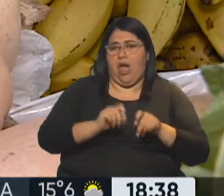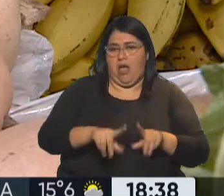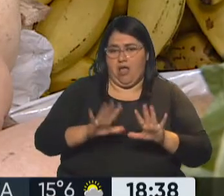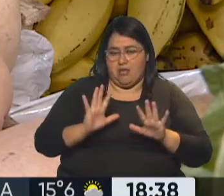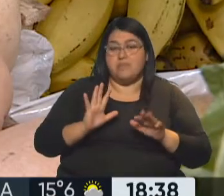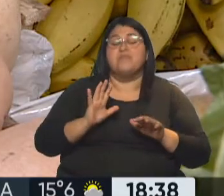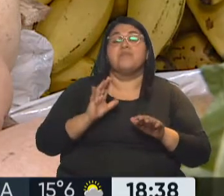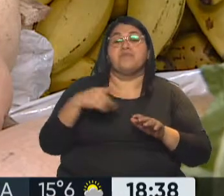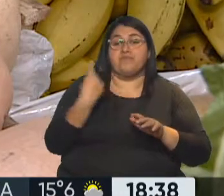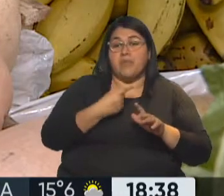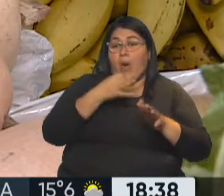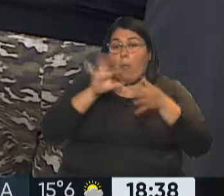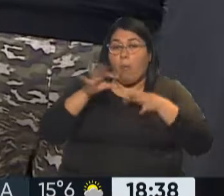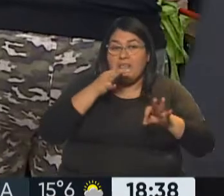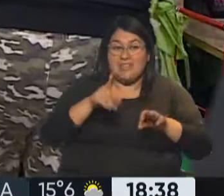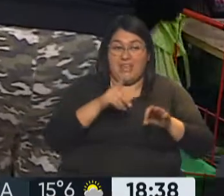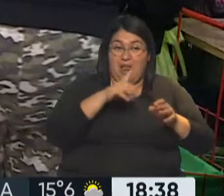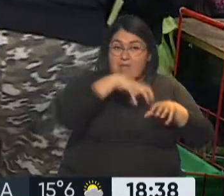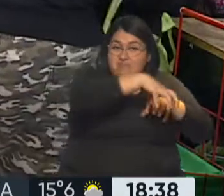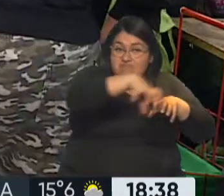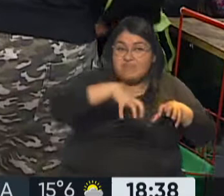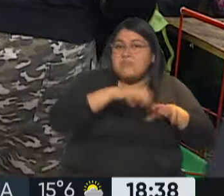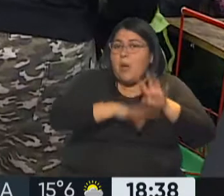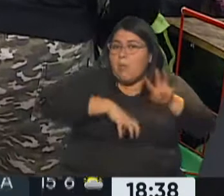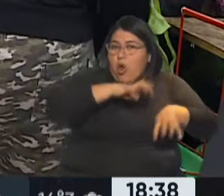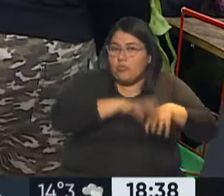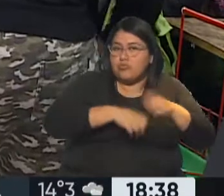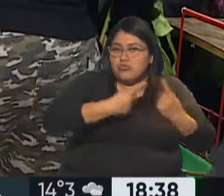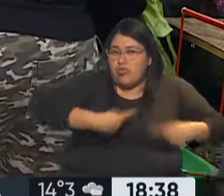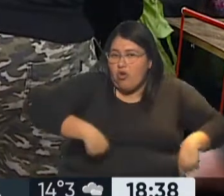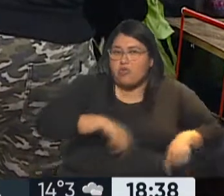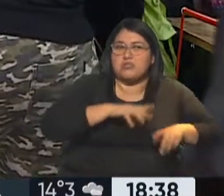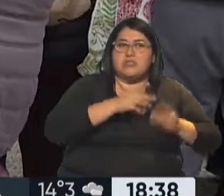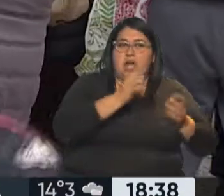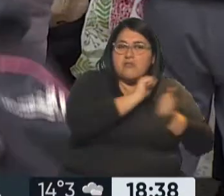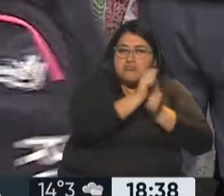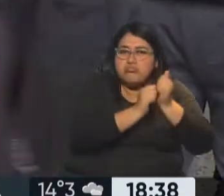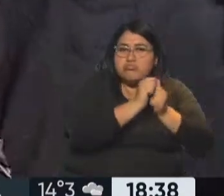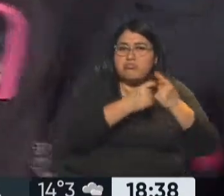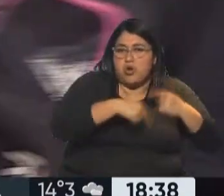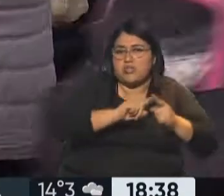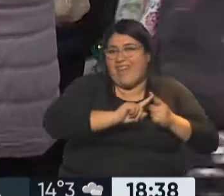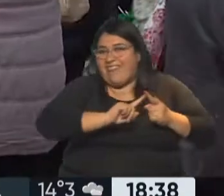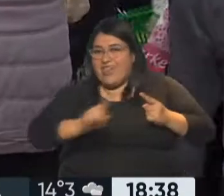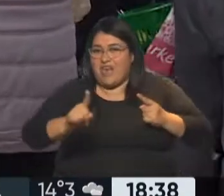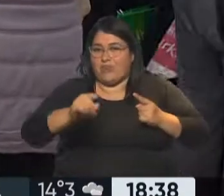tener a la venta directo de los compañeros que producen a los compañeros que consumen,